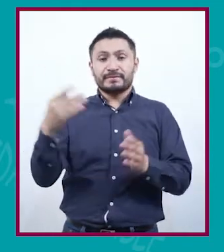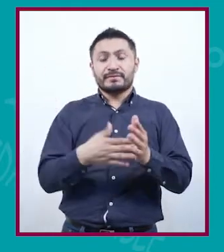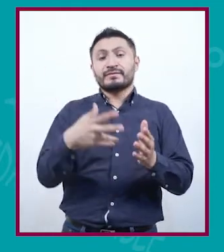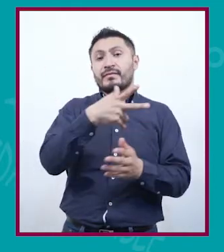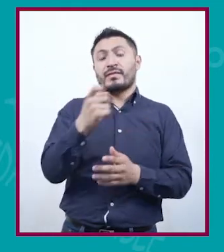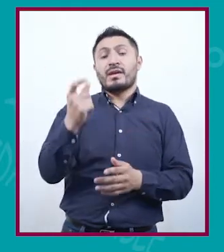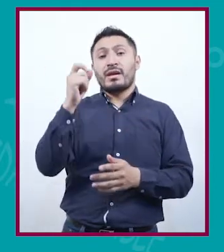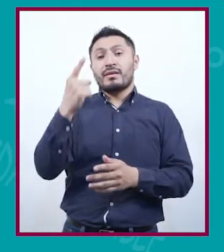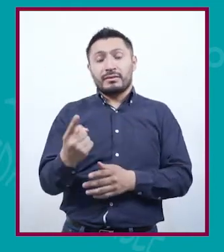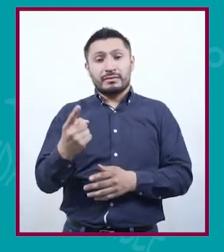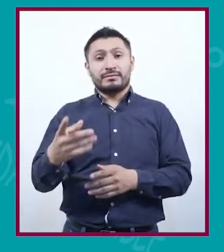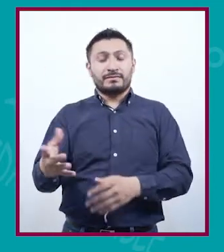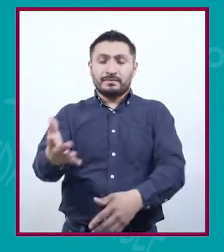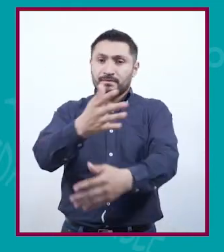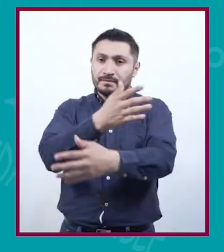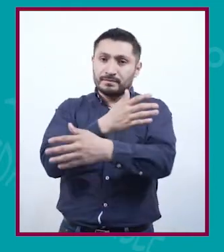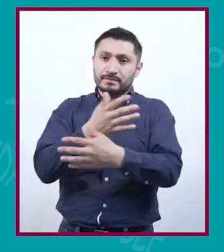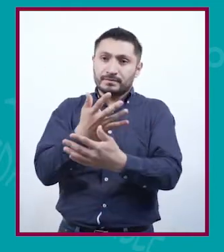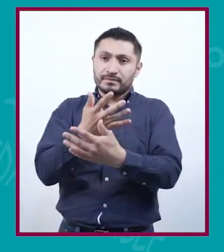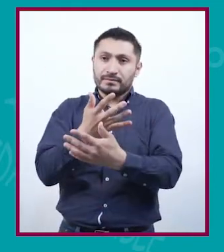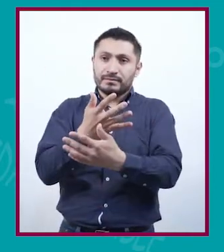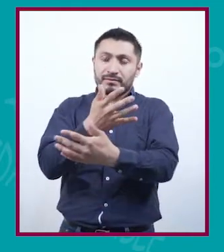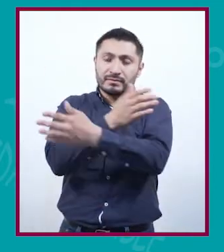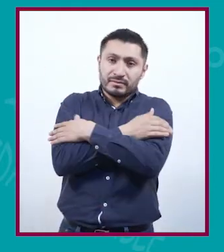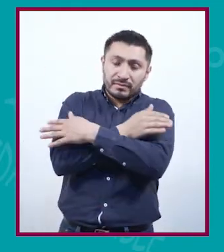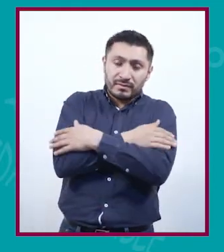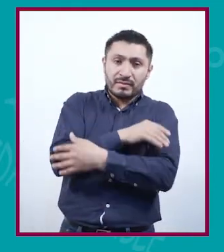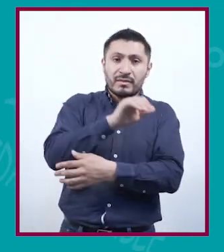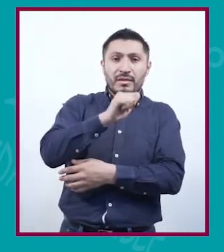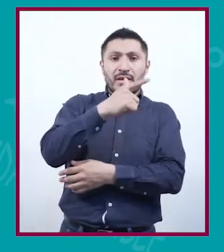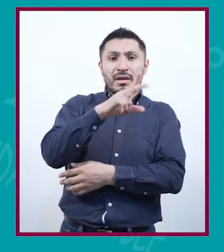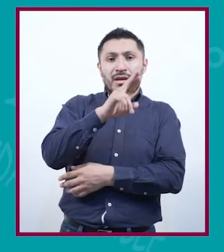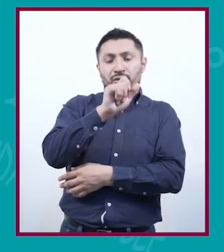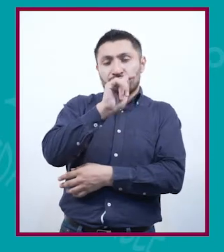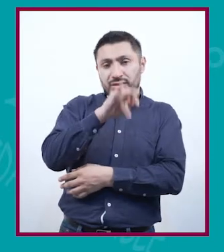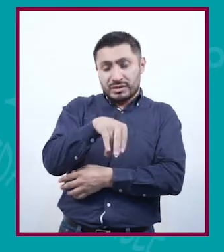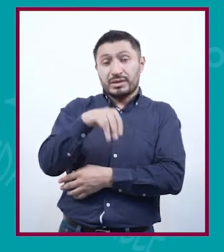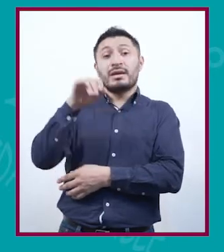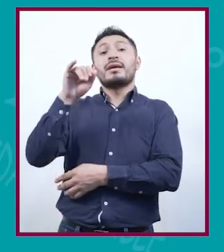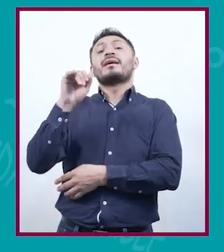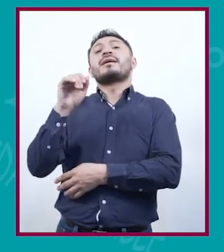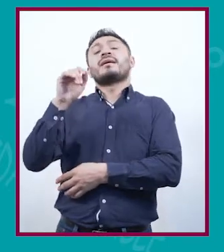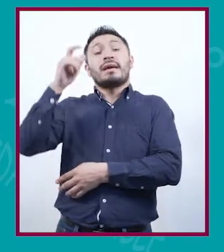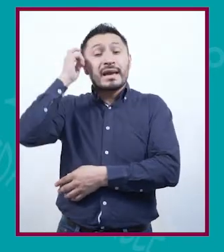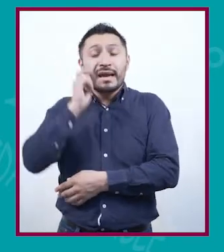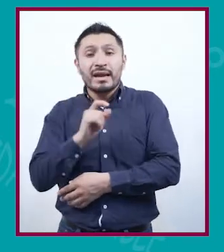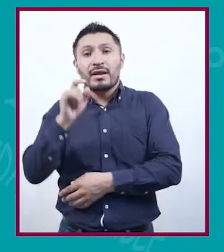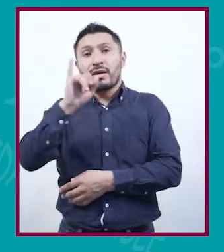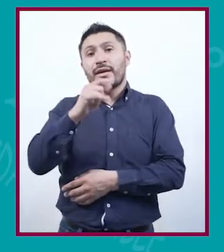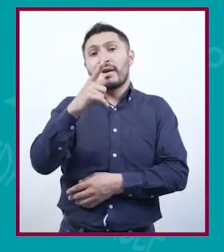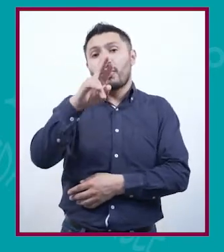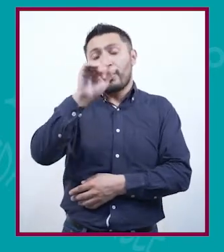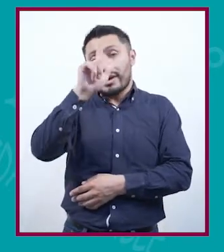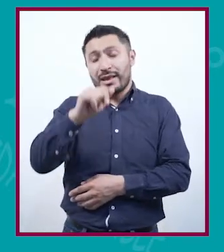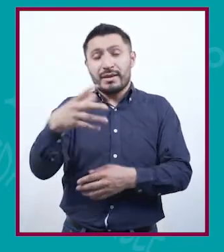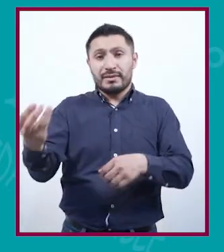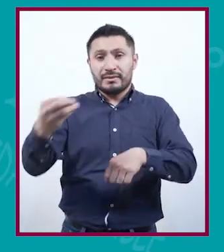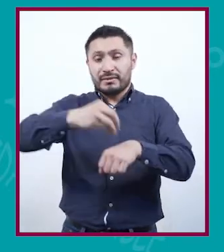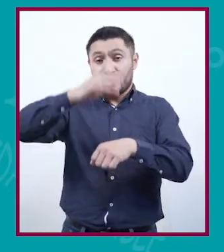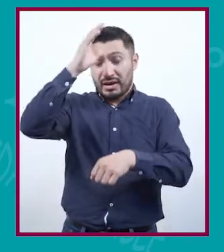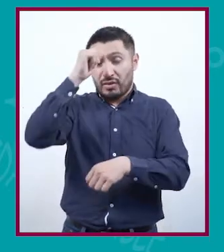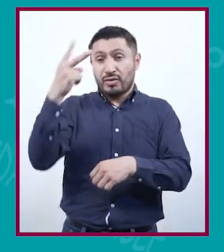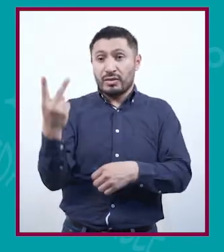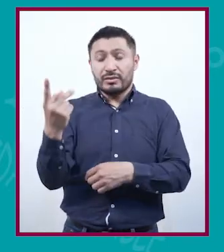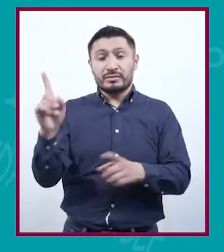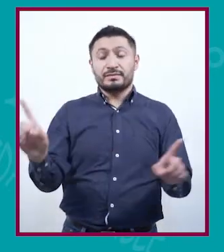de 1821, el abrazo entre Agustín Iturbide y Vicente Guerrero en Iguala, el pacto entre los